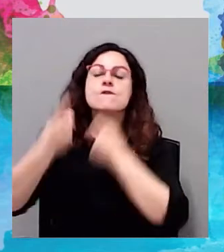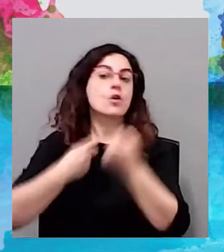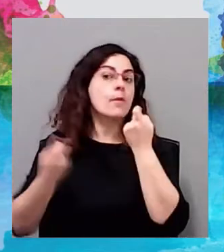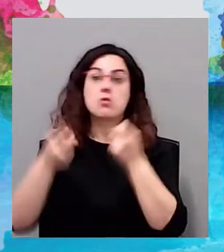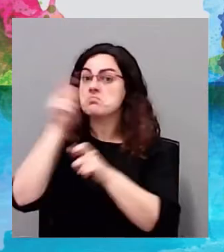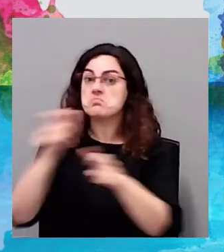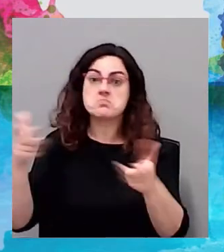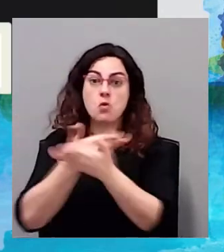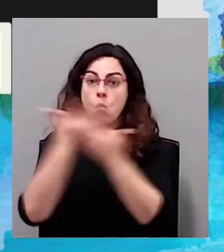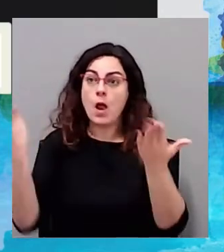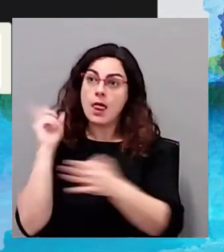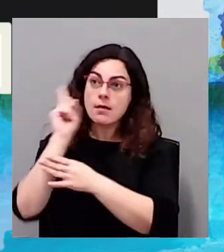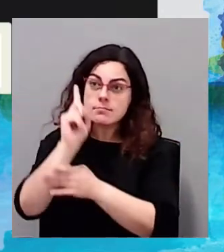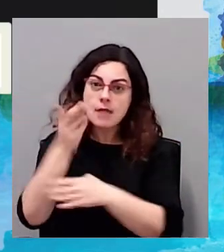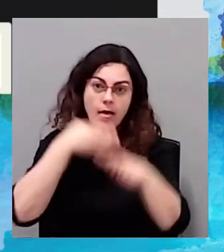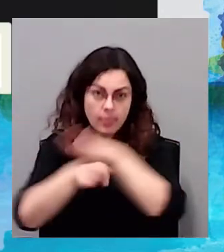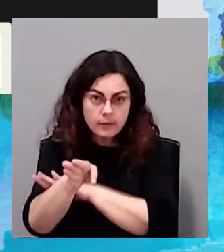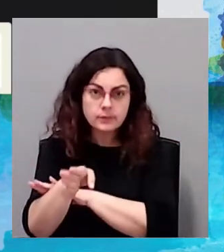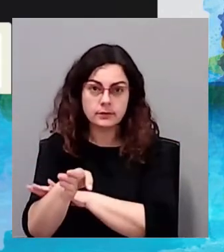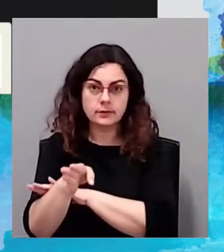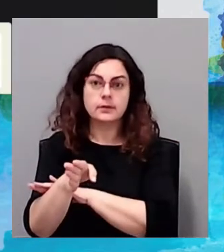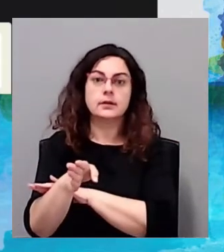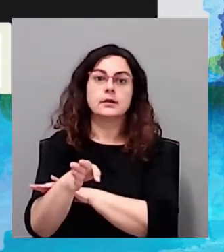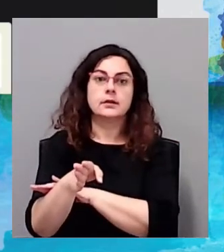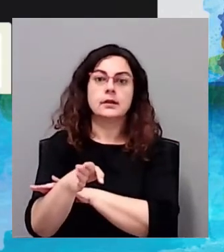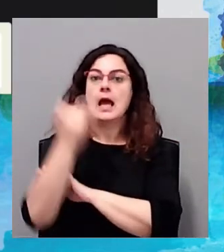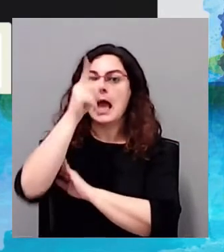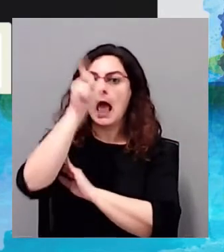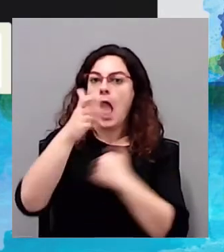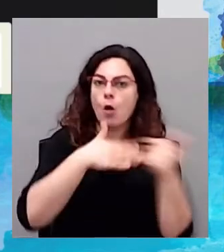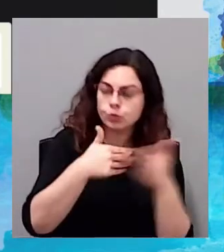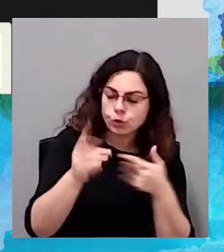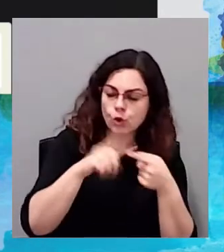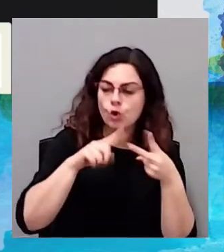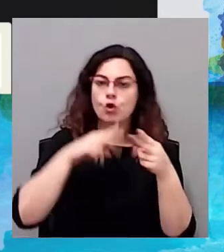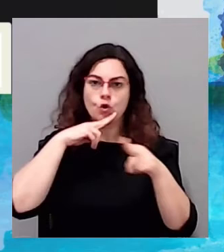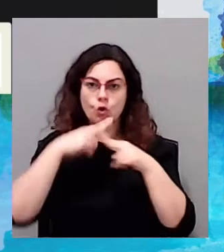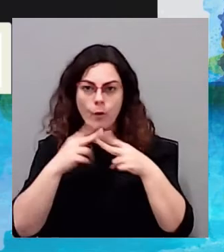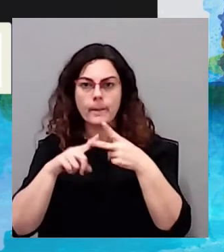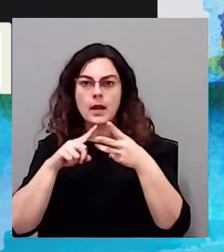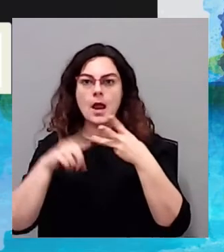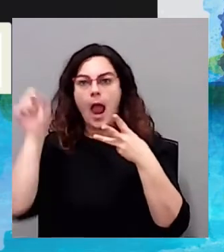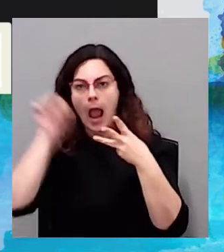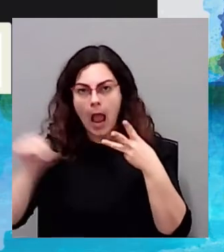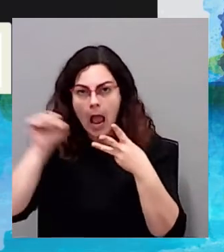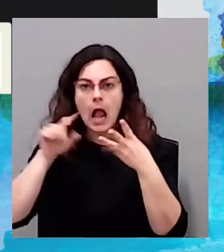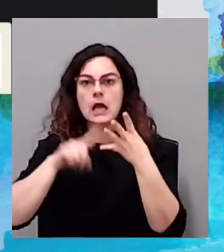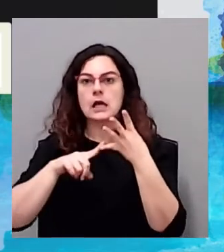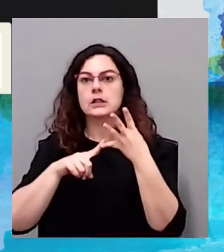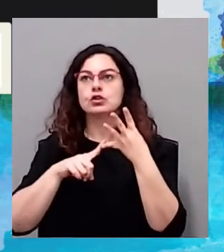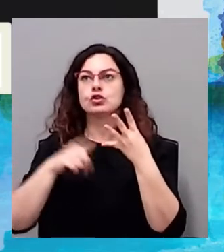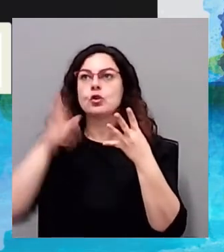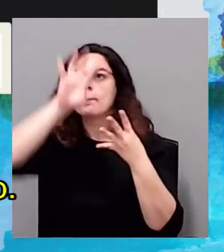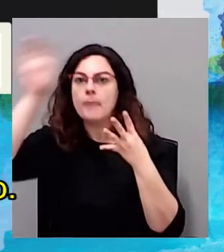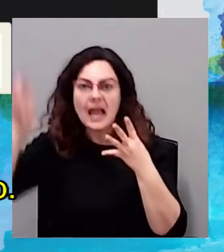que se acercan a la obra, la cartela, el autor, lo que parezca, el autor, el nombre, el año, la nacionalidad, el